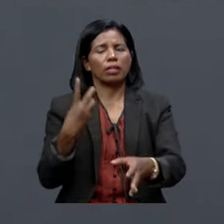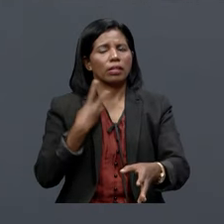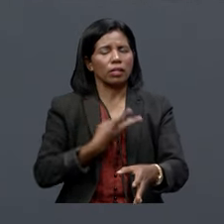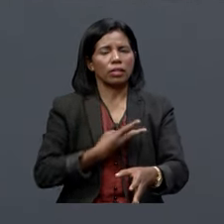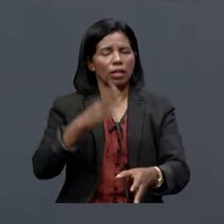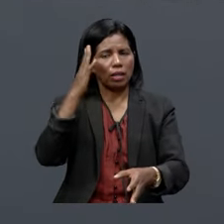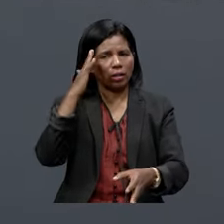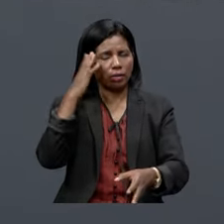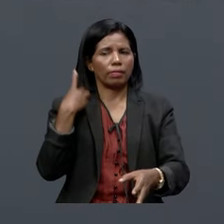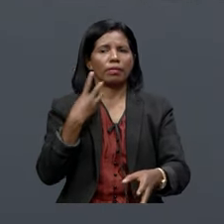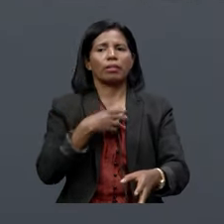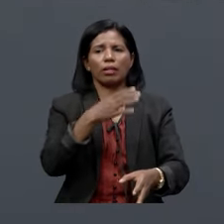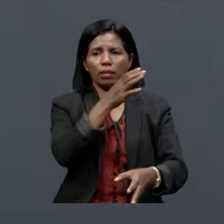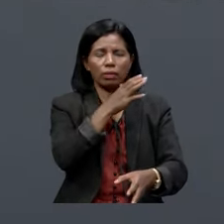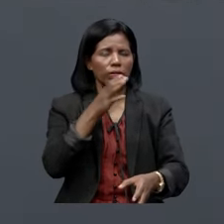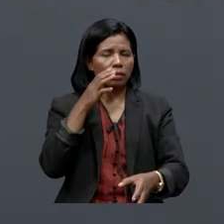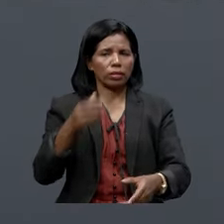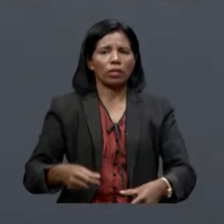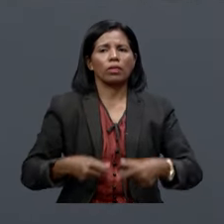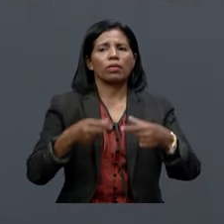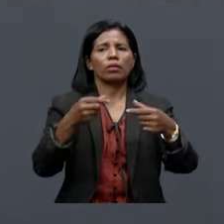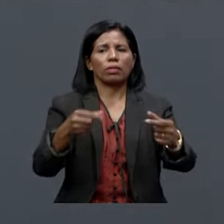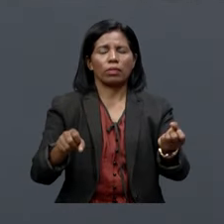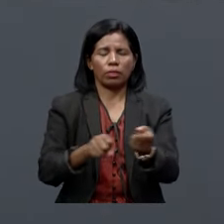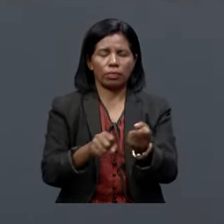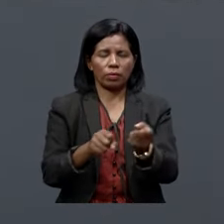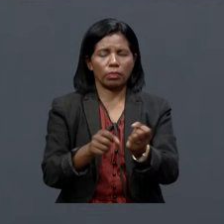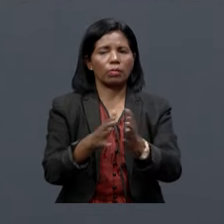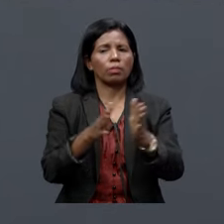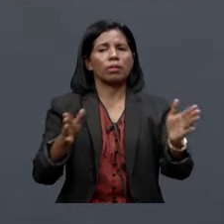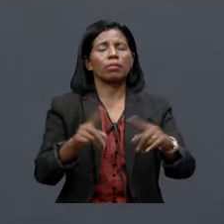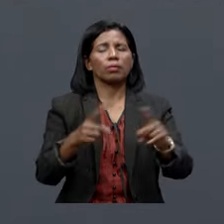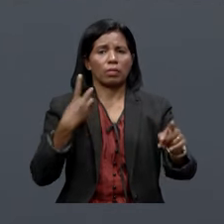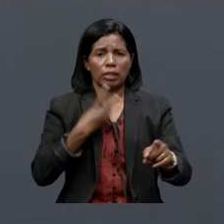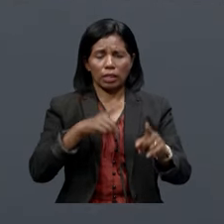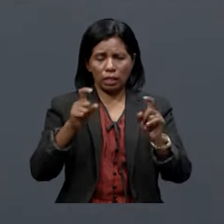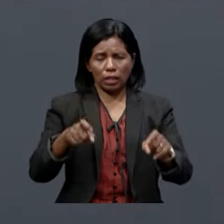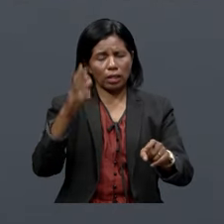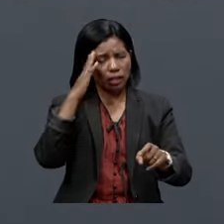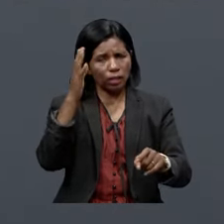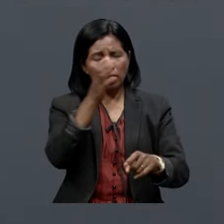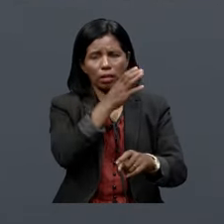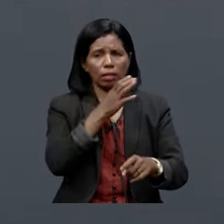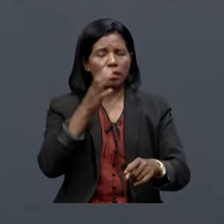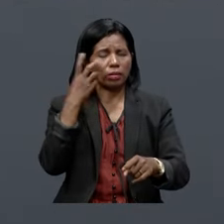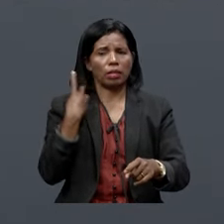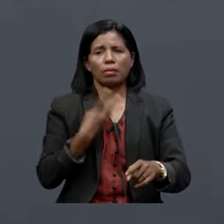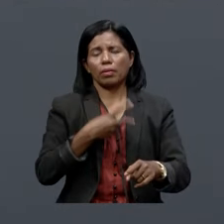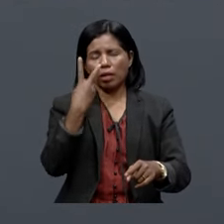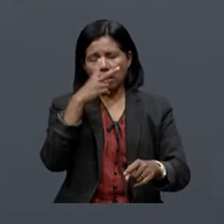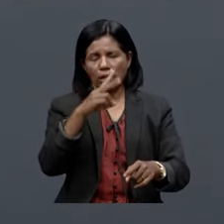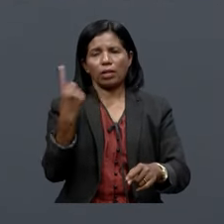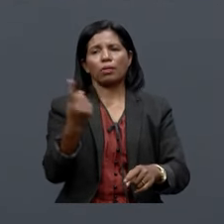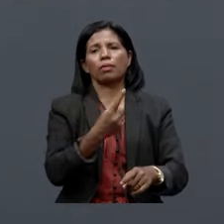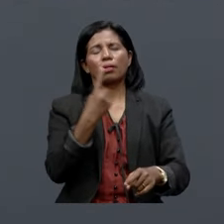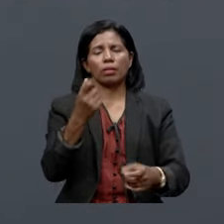kata agricultura se ifo ani ne contribusaun maximo me be ta tenke hatene kata agricultura ba mini hare so pele de ti